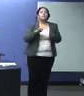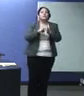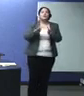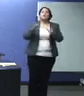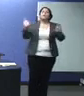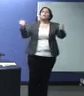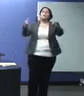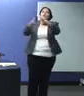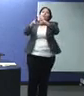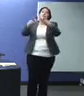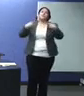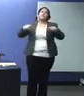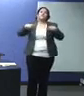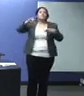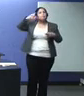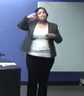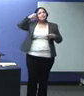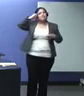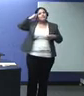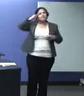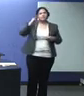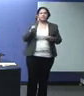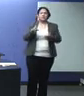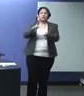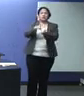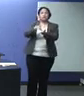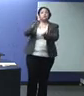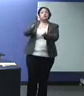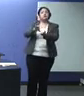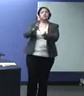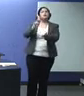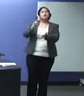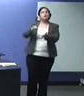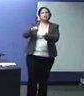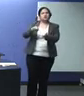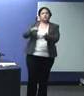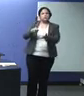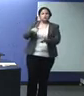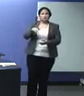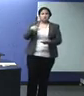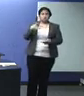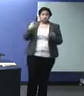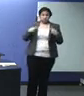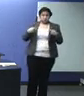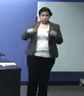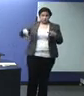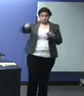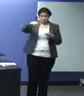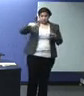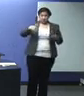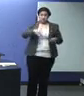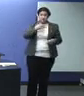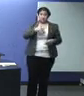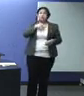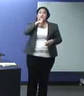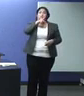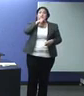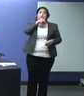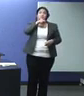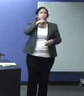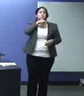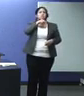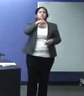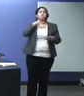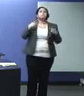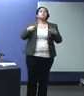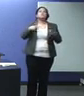indígenas, la discapacidad no era una variable de preocupación, la variable de preocupación era comer.